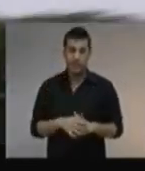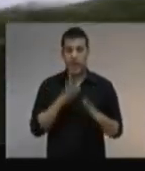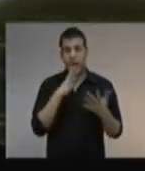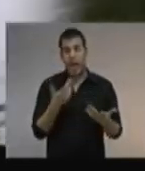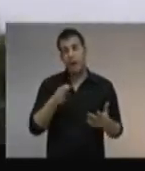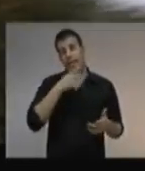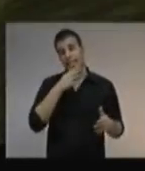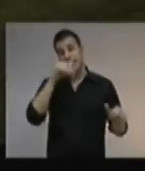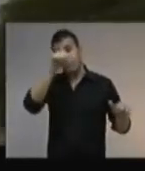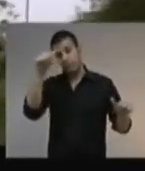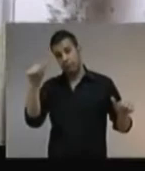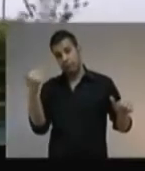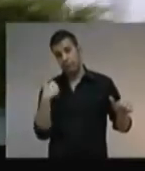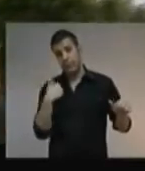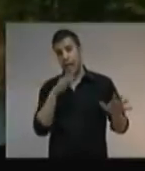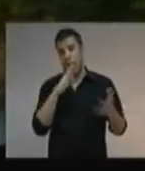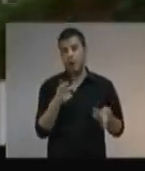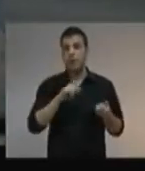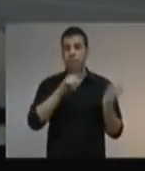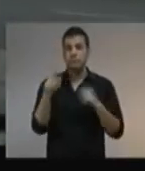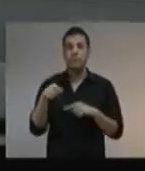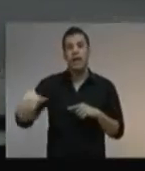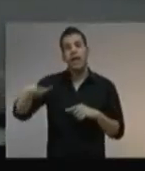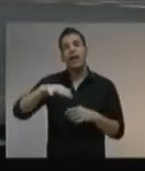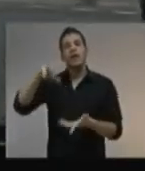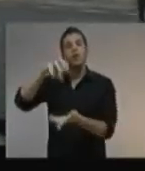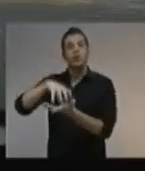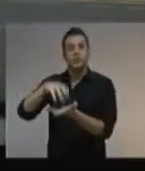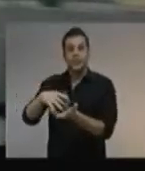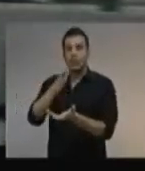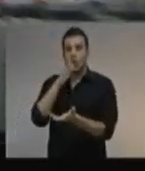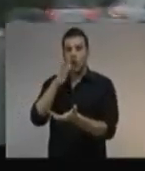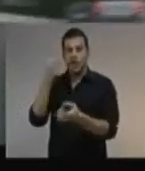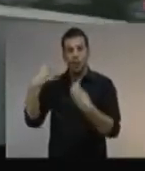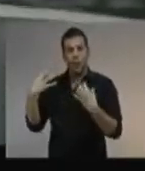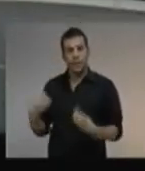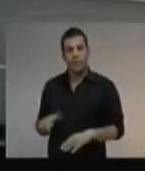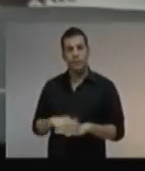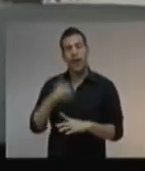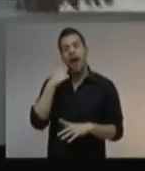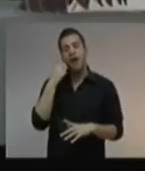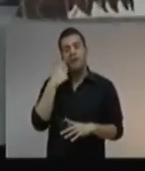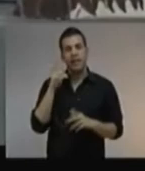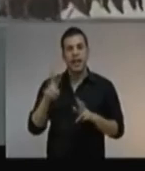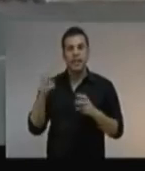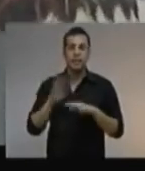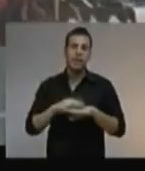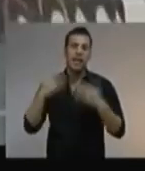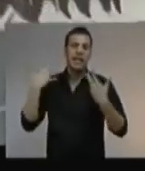Cuando cae la tarde nos desplazamos hasta un prestigioso centro de wellness para disfrutar de las opciones de relax que ofrece la